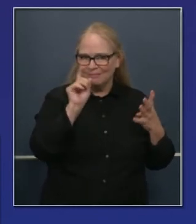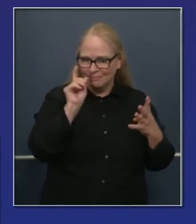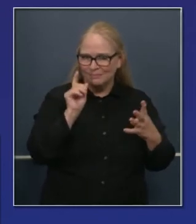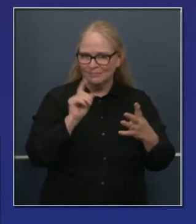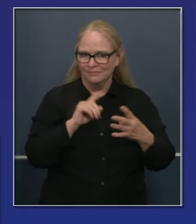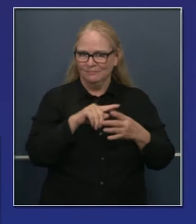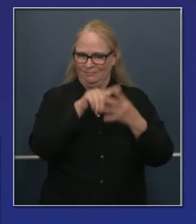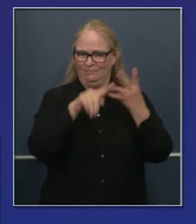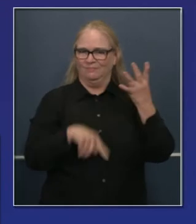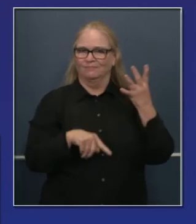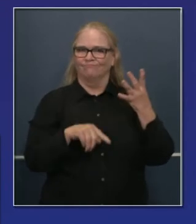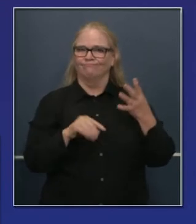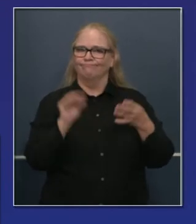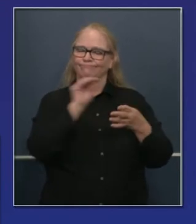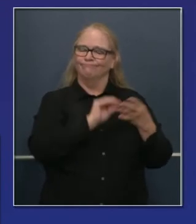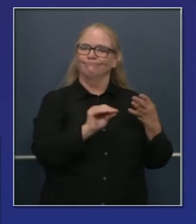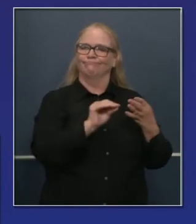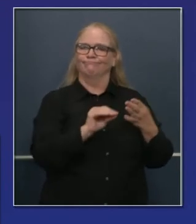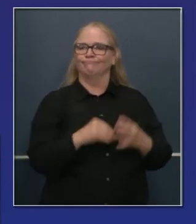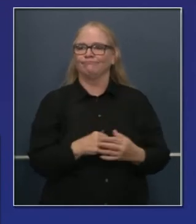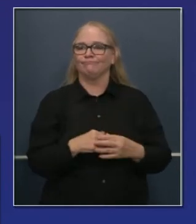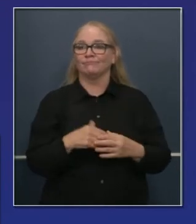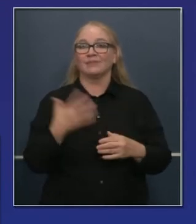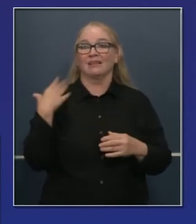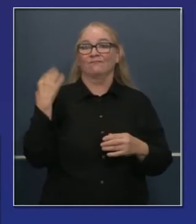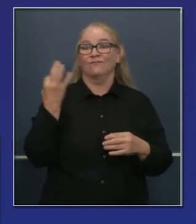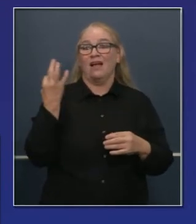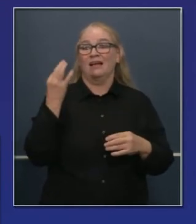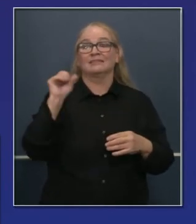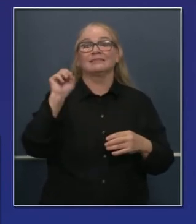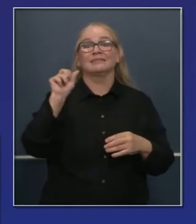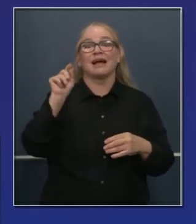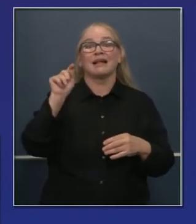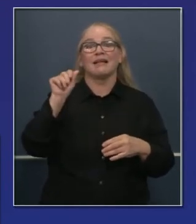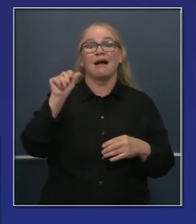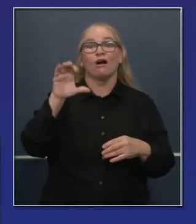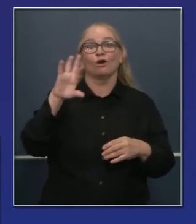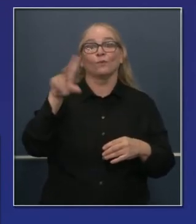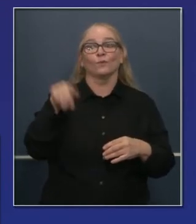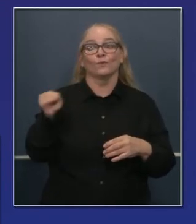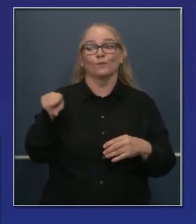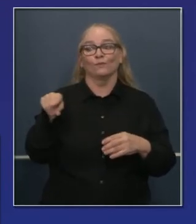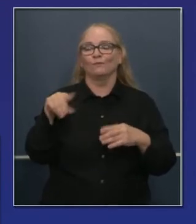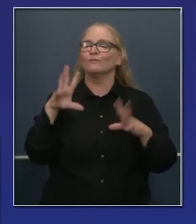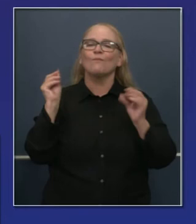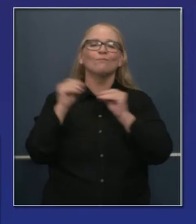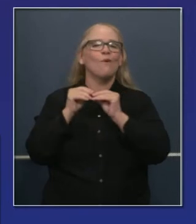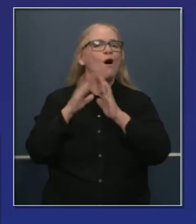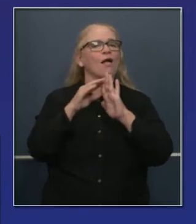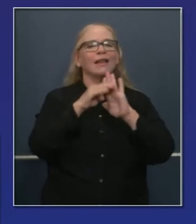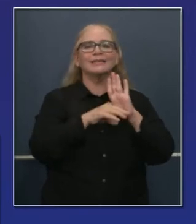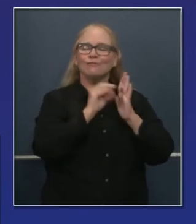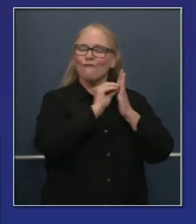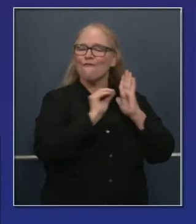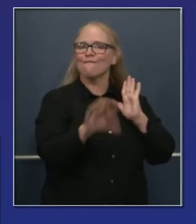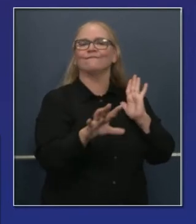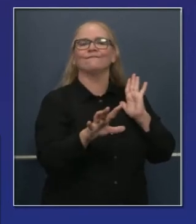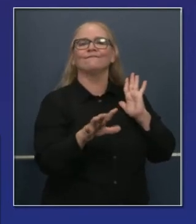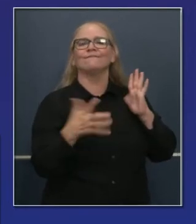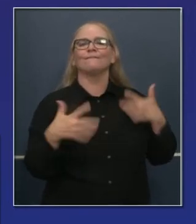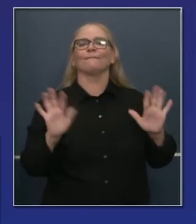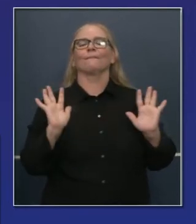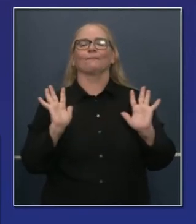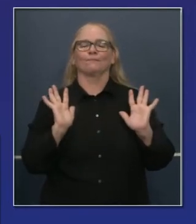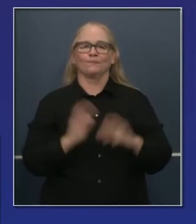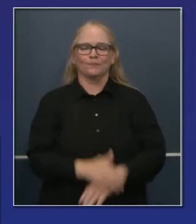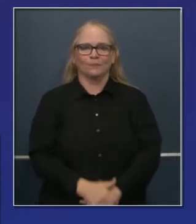y calaveras el jueves santacruz el viernes y retirada de la lista así que lo hemos dicho en